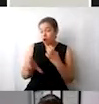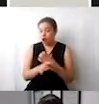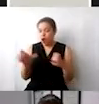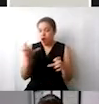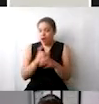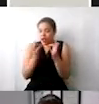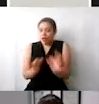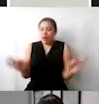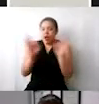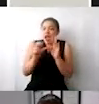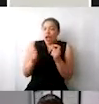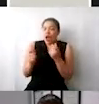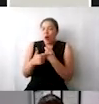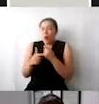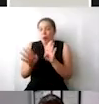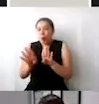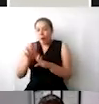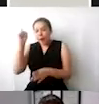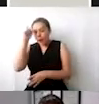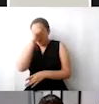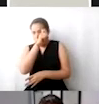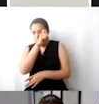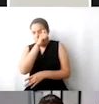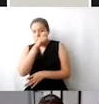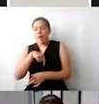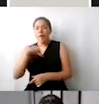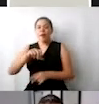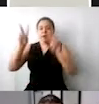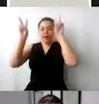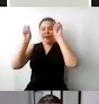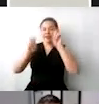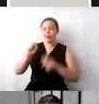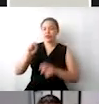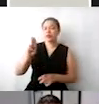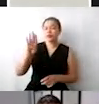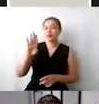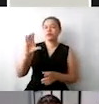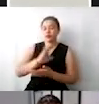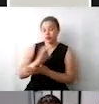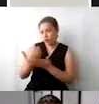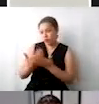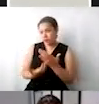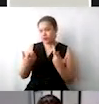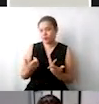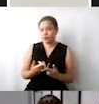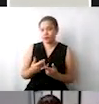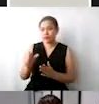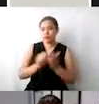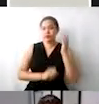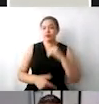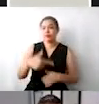y básicamente aquí descansa todo el tema de la subcontratación. Primero, el artículo 12 nos